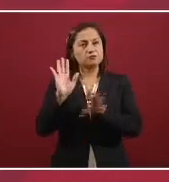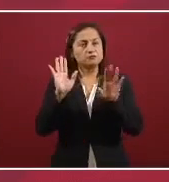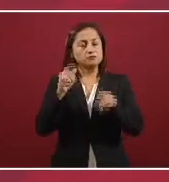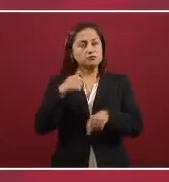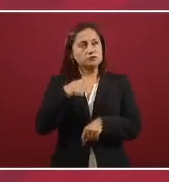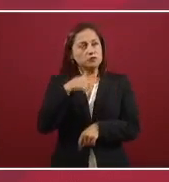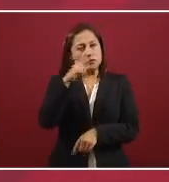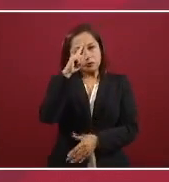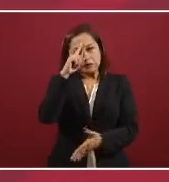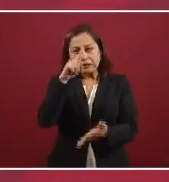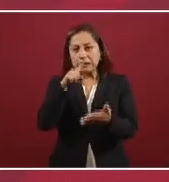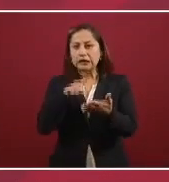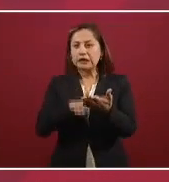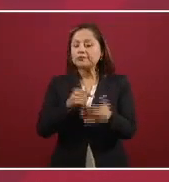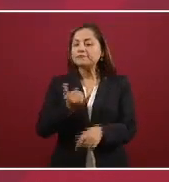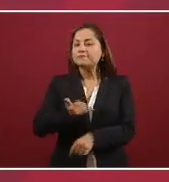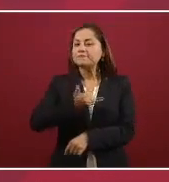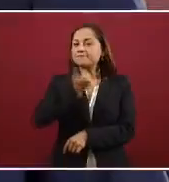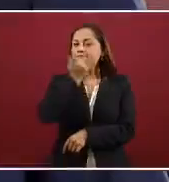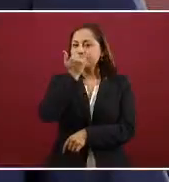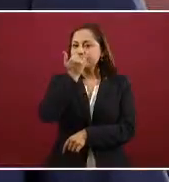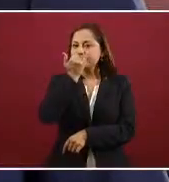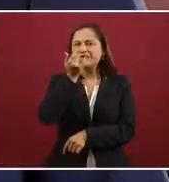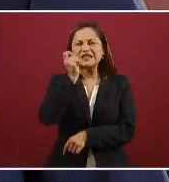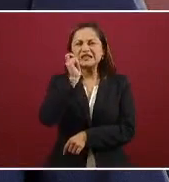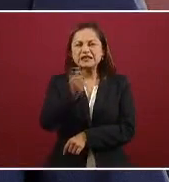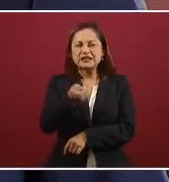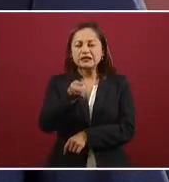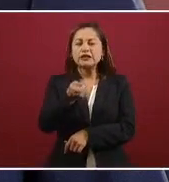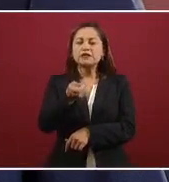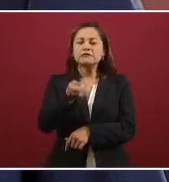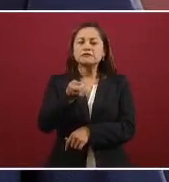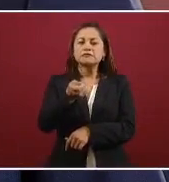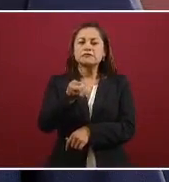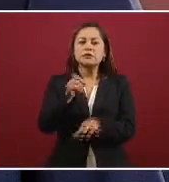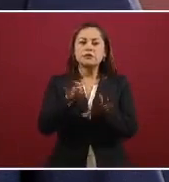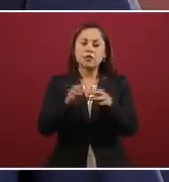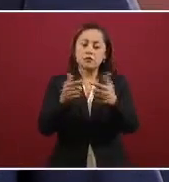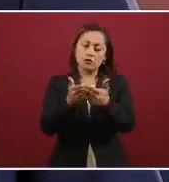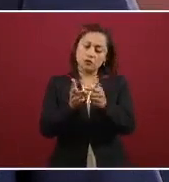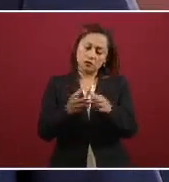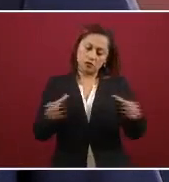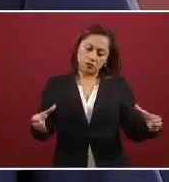error el promover estos grupos,